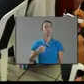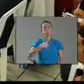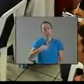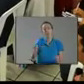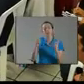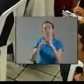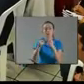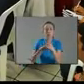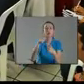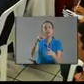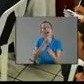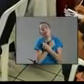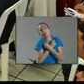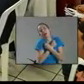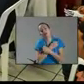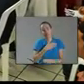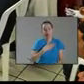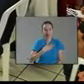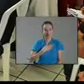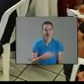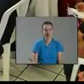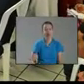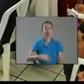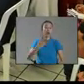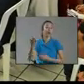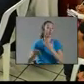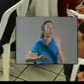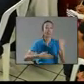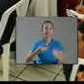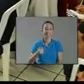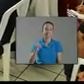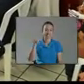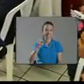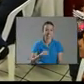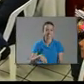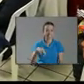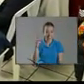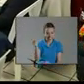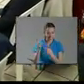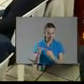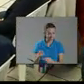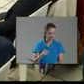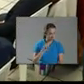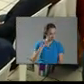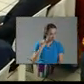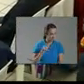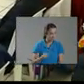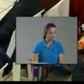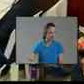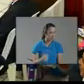yo escogí. Que partas tu pan con el hambriento. Que cubras al desnudo.